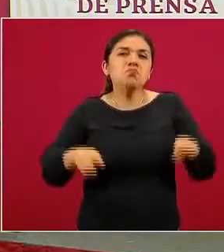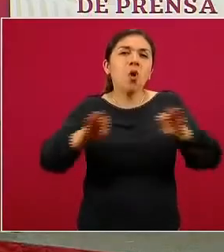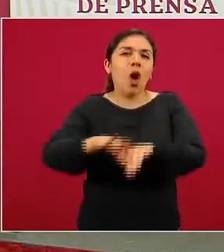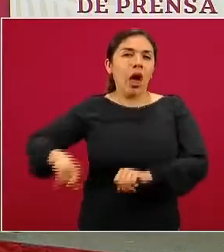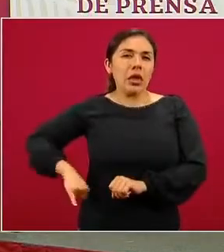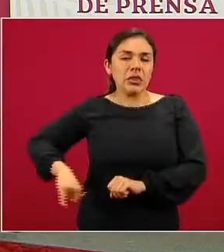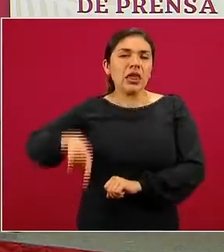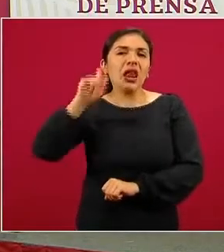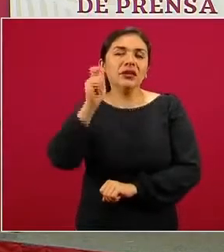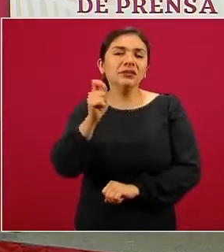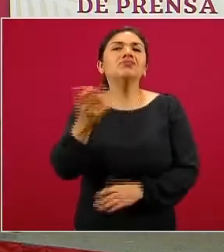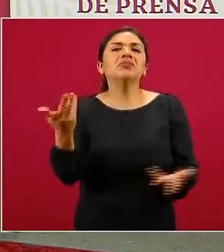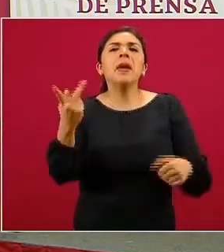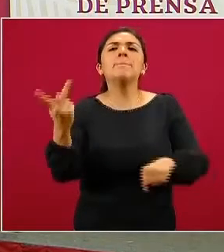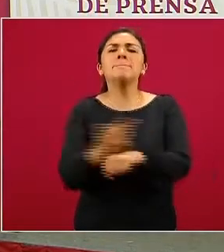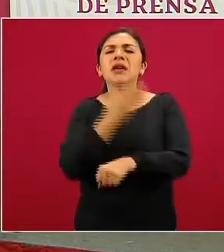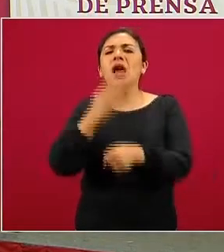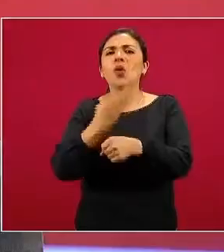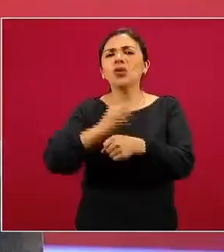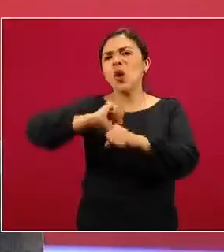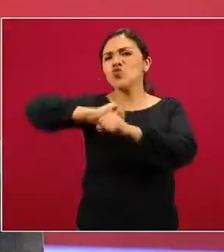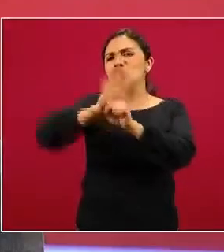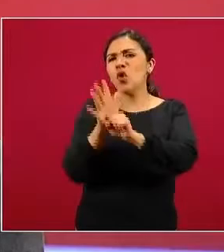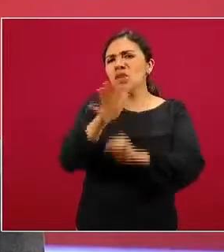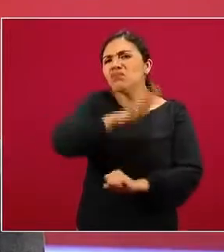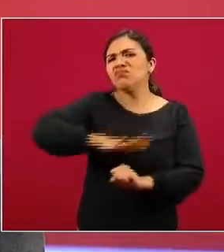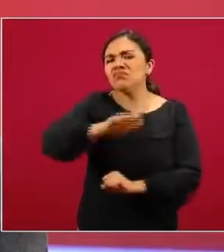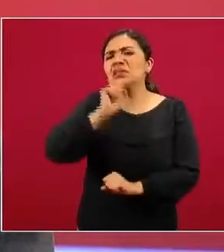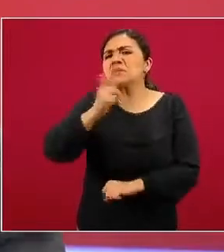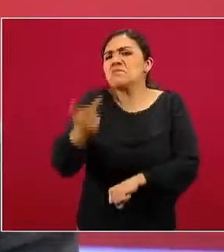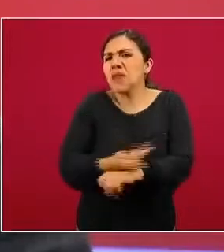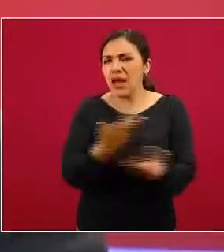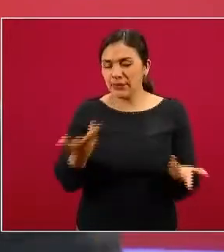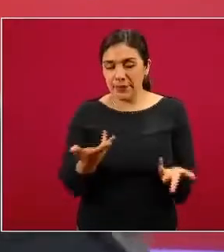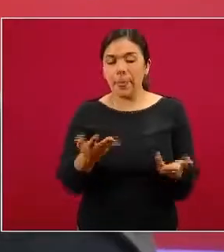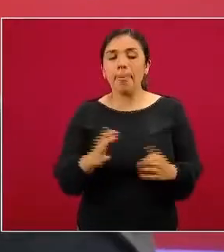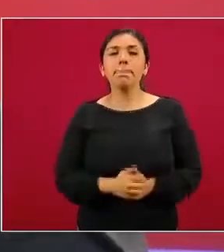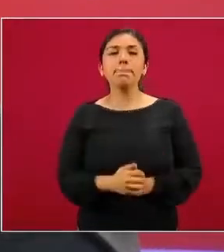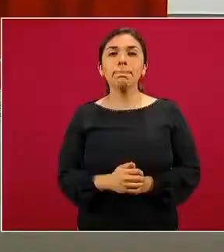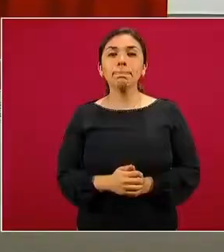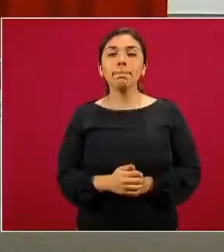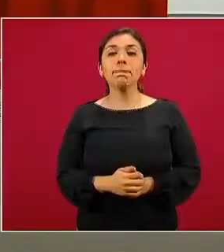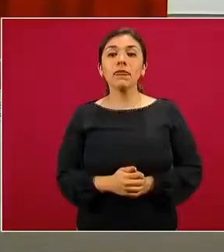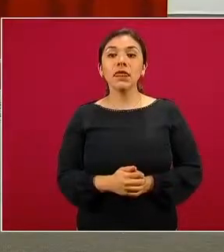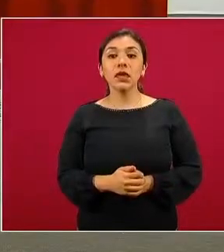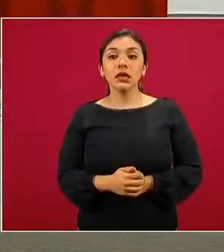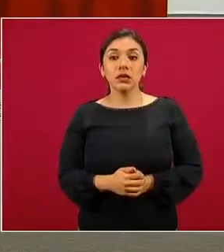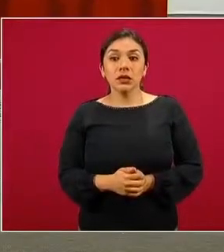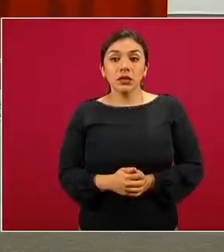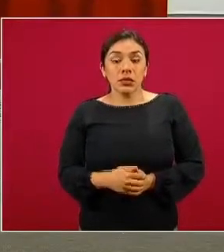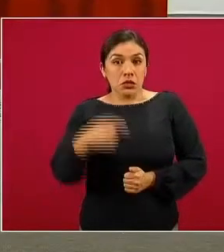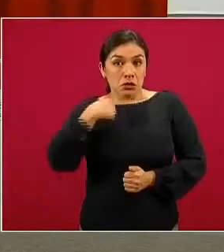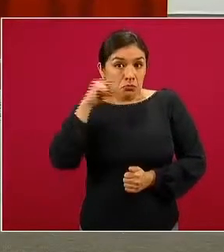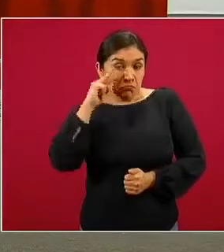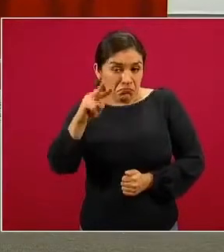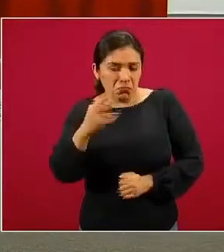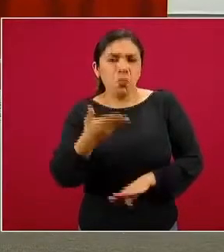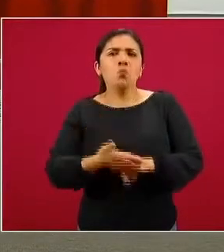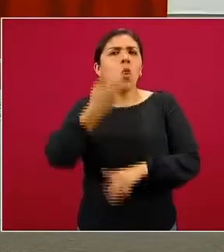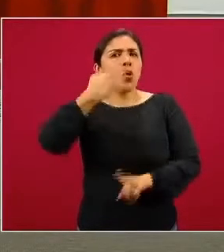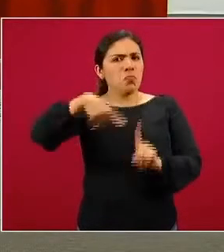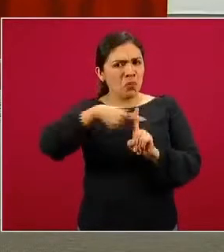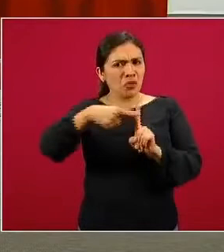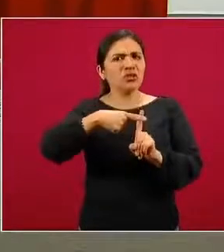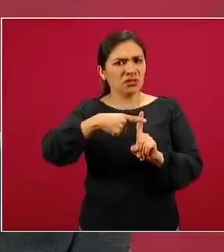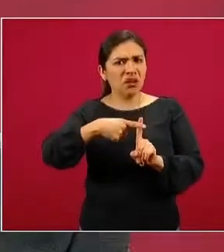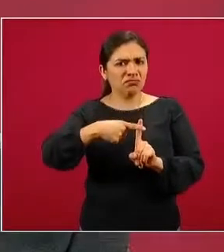interés es la situación de la pandemia de COVID-19 en México. La experiencia la juzgo muy positiva, considero,